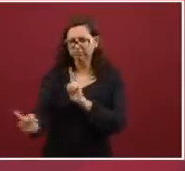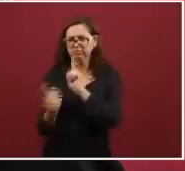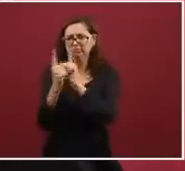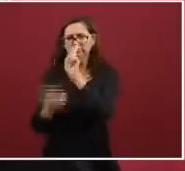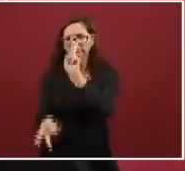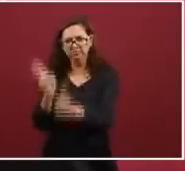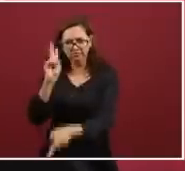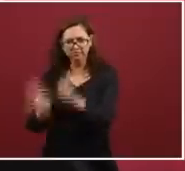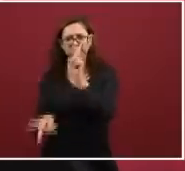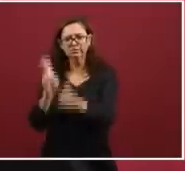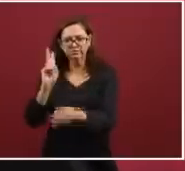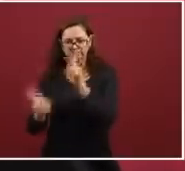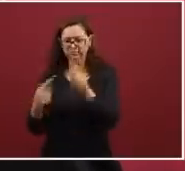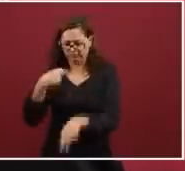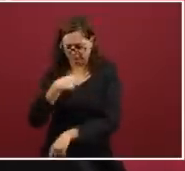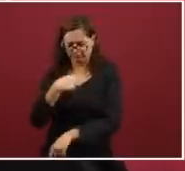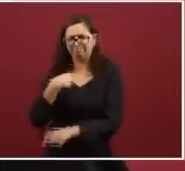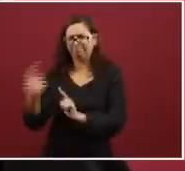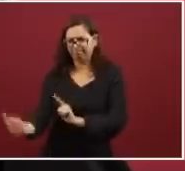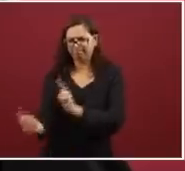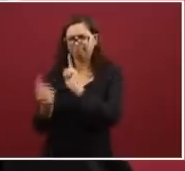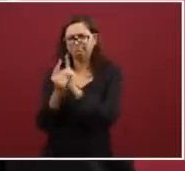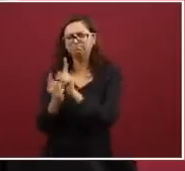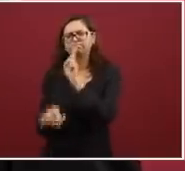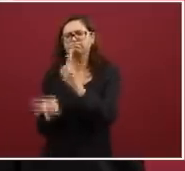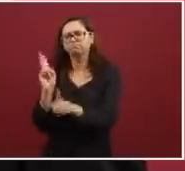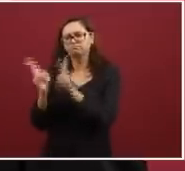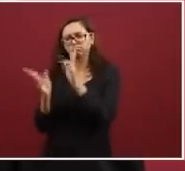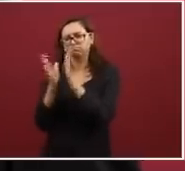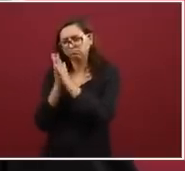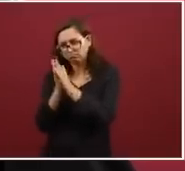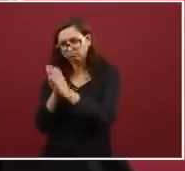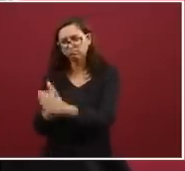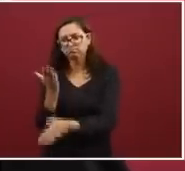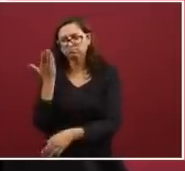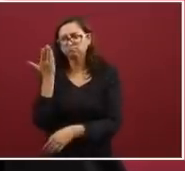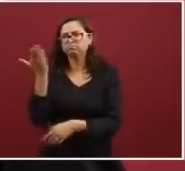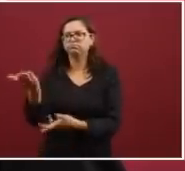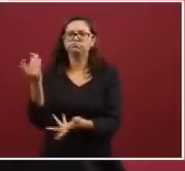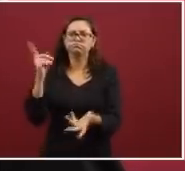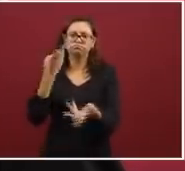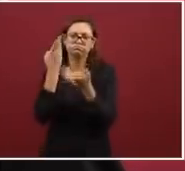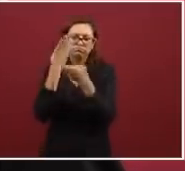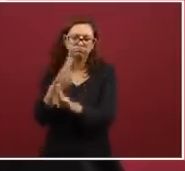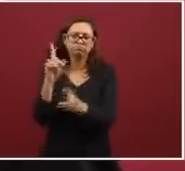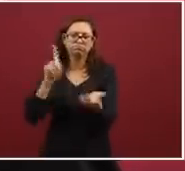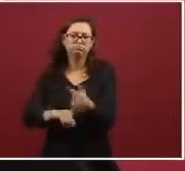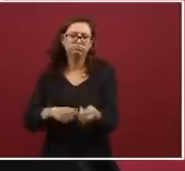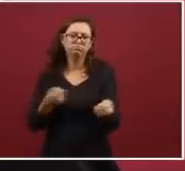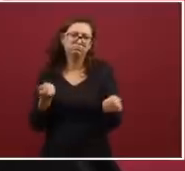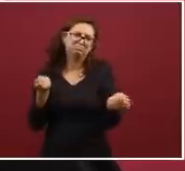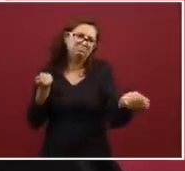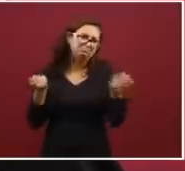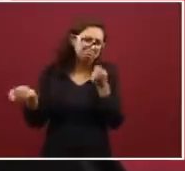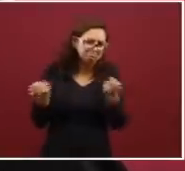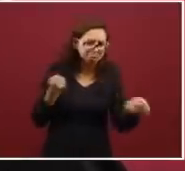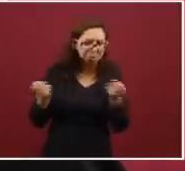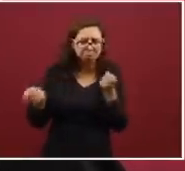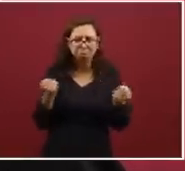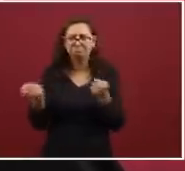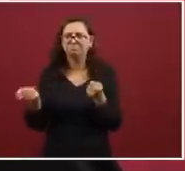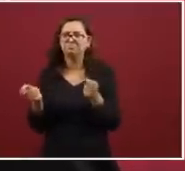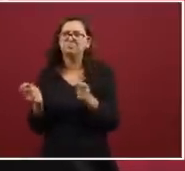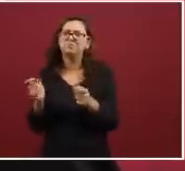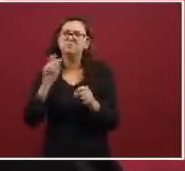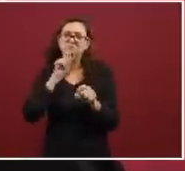que se tenga un mecanismo en el que podamos presentar todas